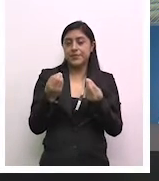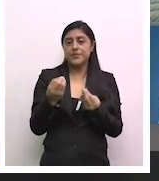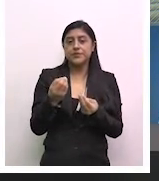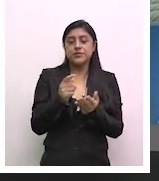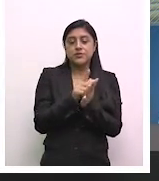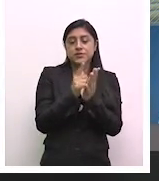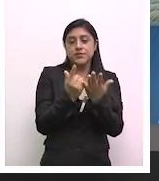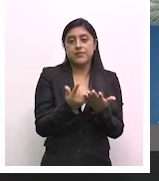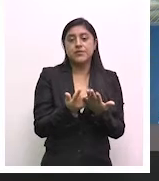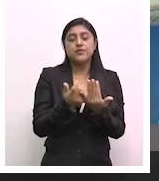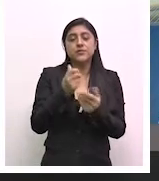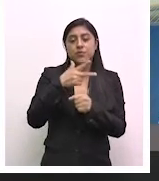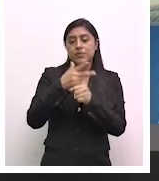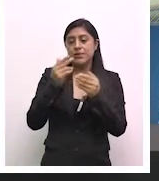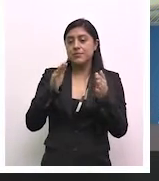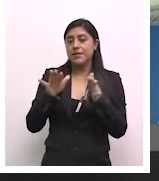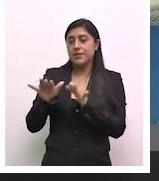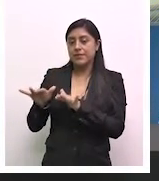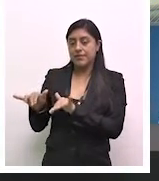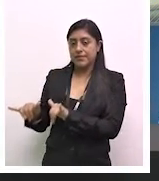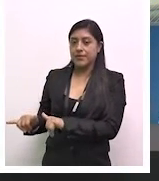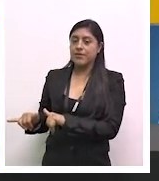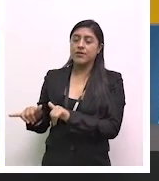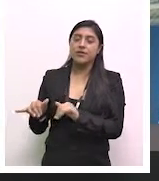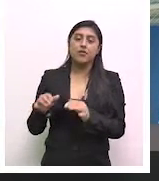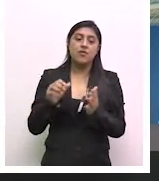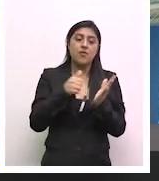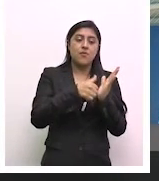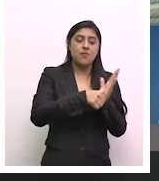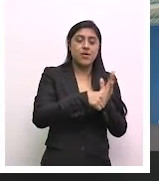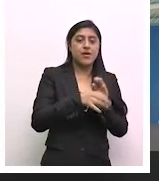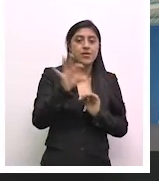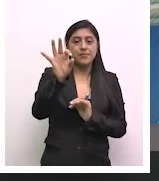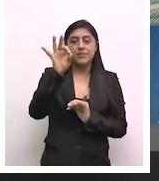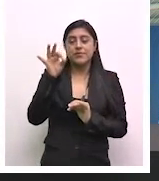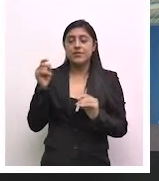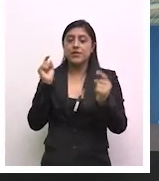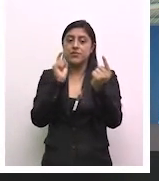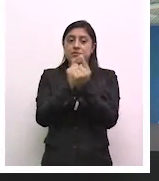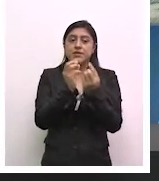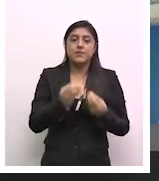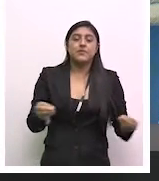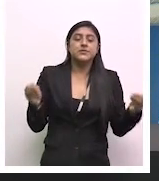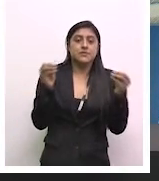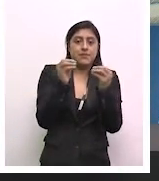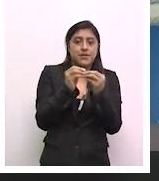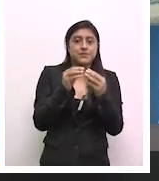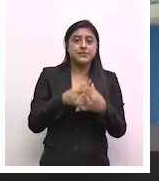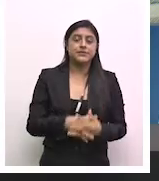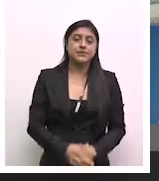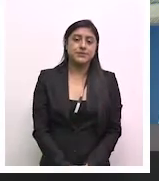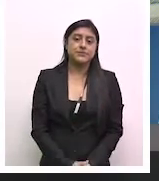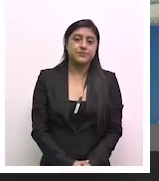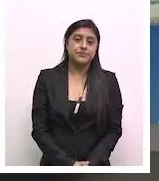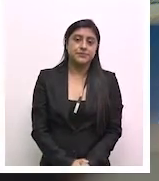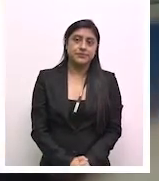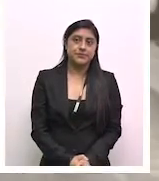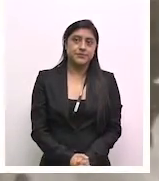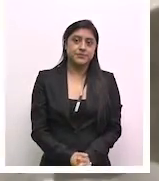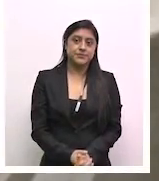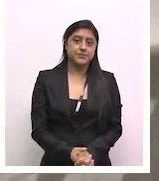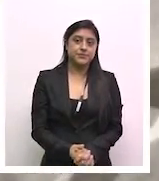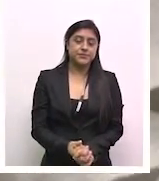sin duda sea un guatemalteco que ha dejado huella. Lo invito a que conozcamos un poco más.